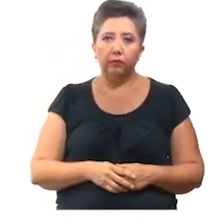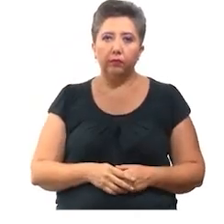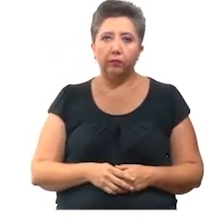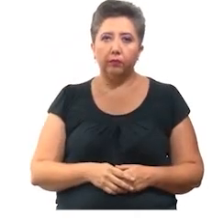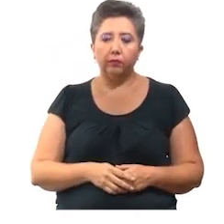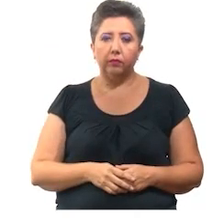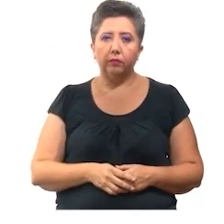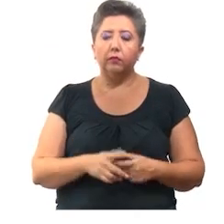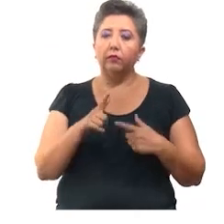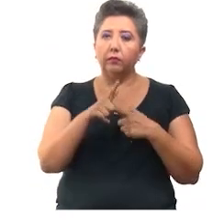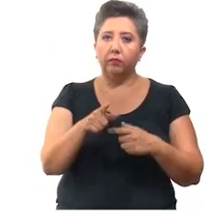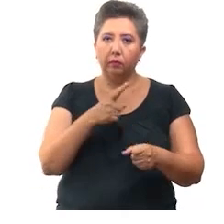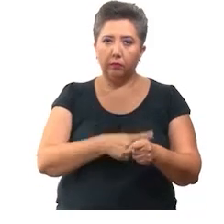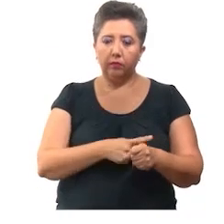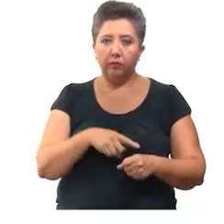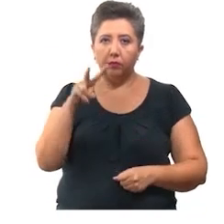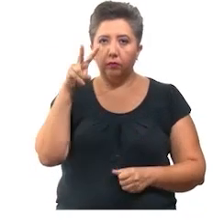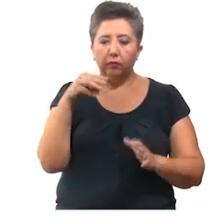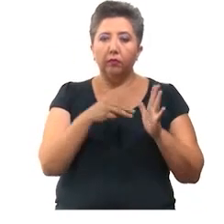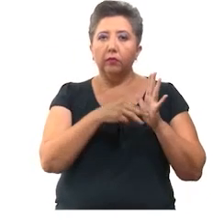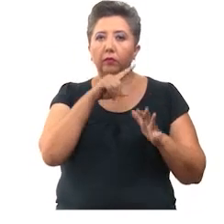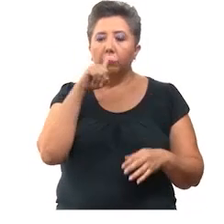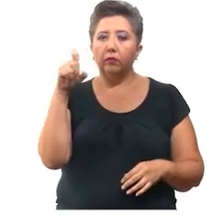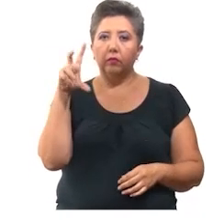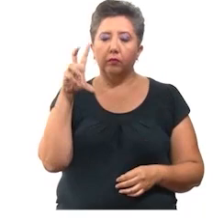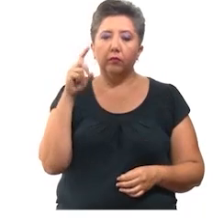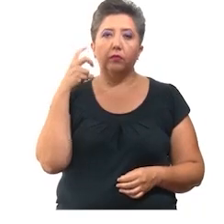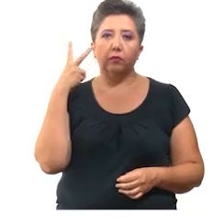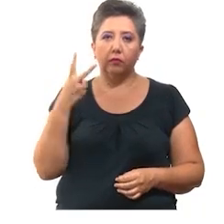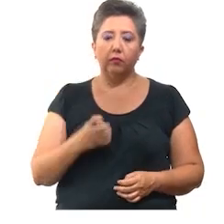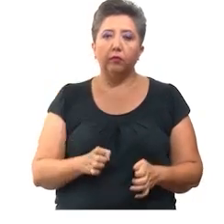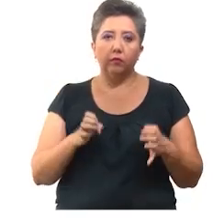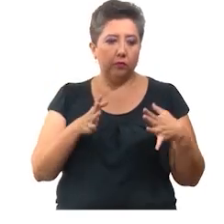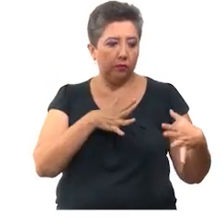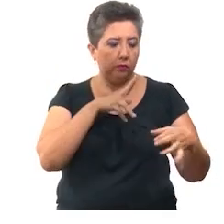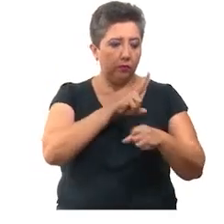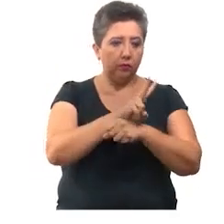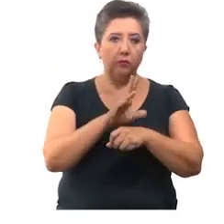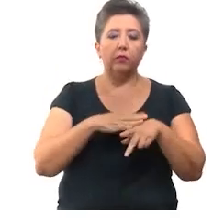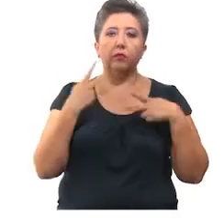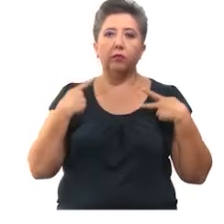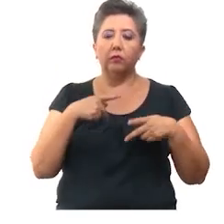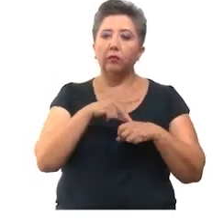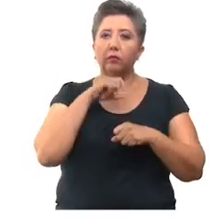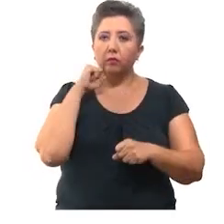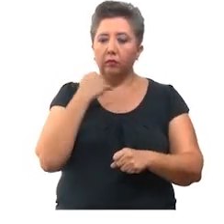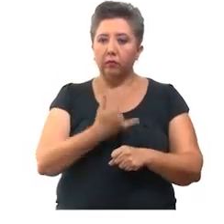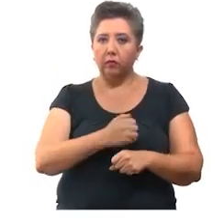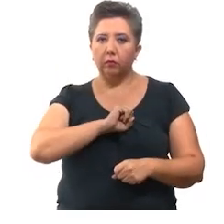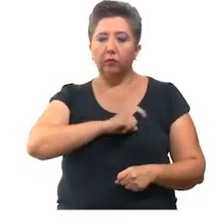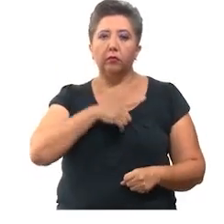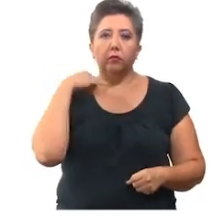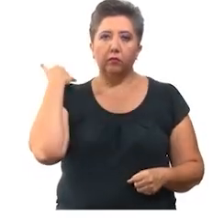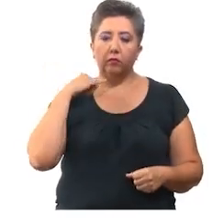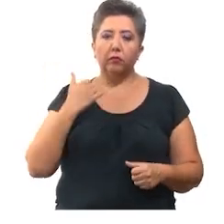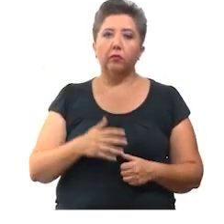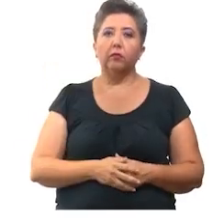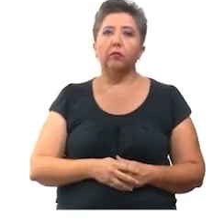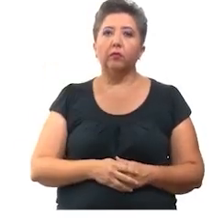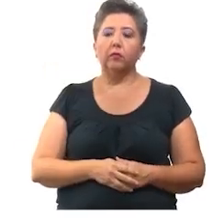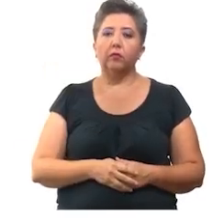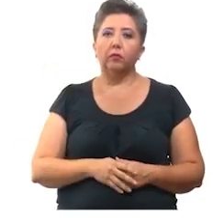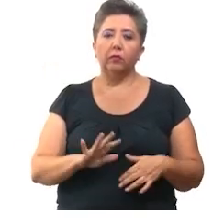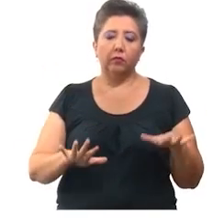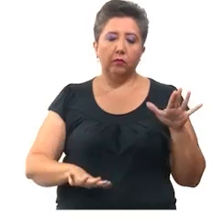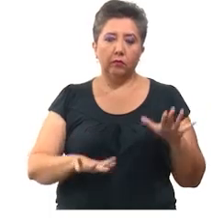coronavirus. De los casos activos, 2.132 están estables, aislados y monitoreados por personal médico de la Secretaría de Salud de